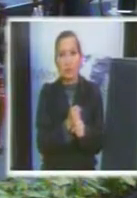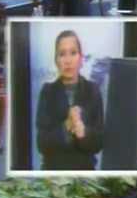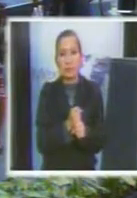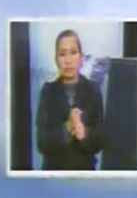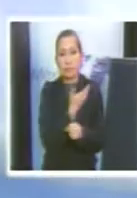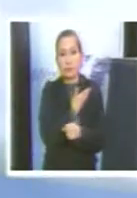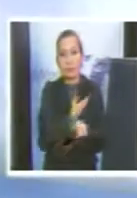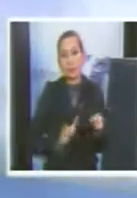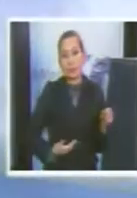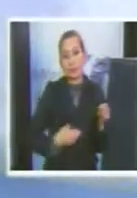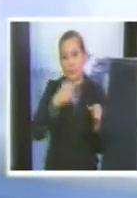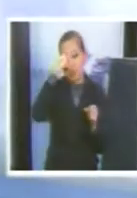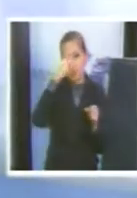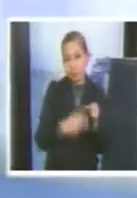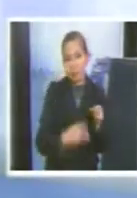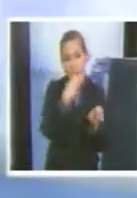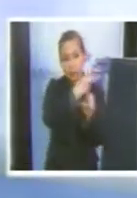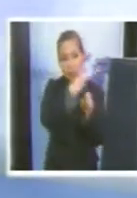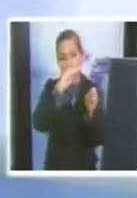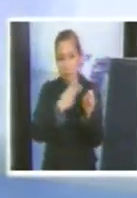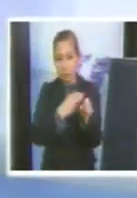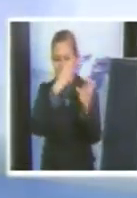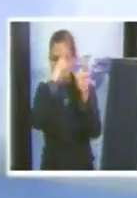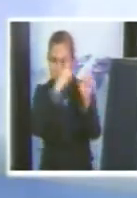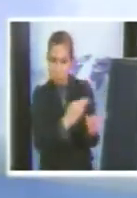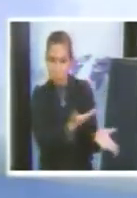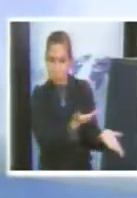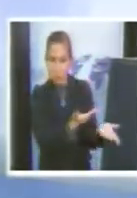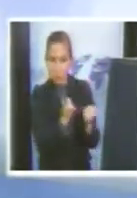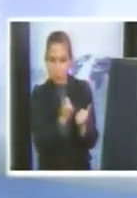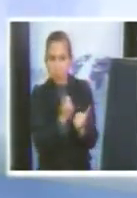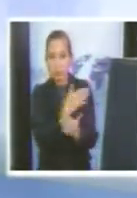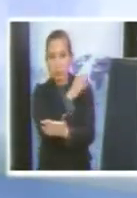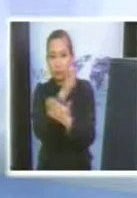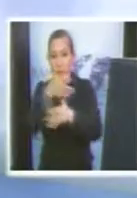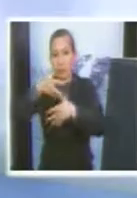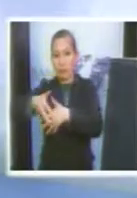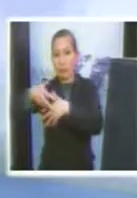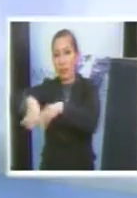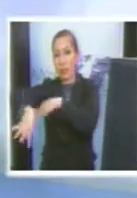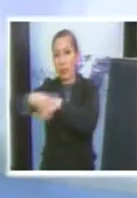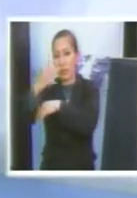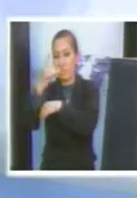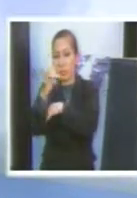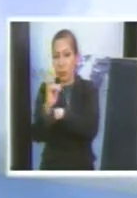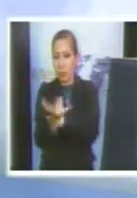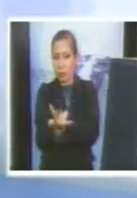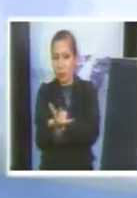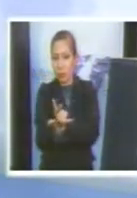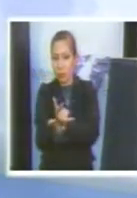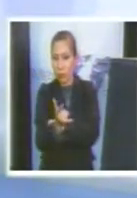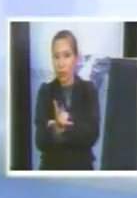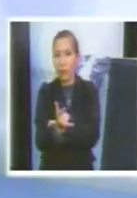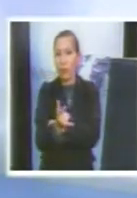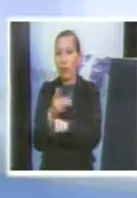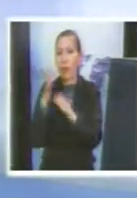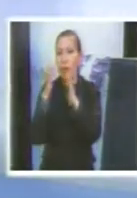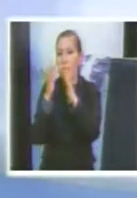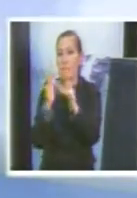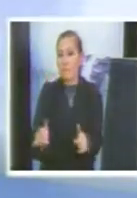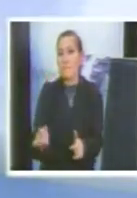el presidente de México será el invitado de honor en el desfile del 14 de julio en